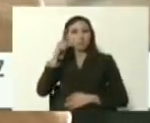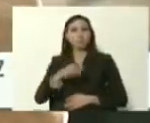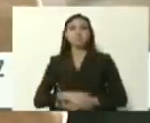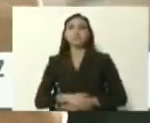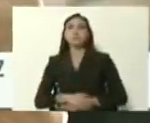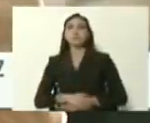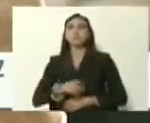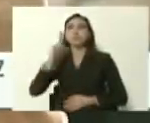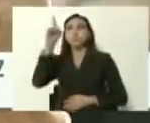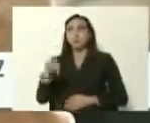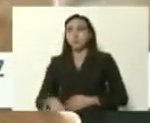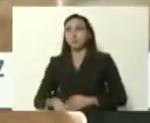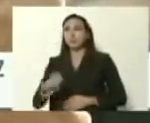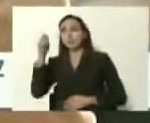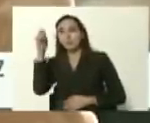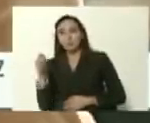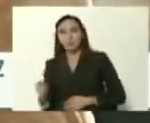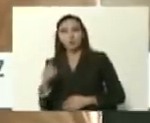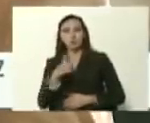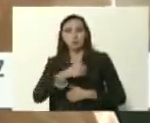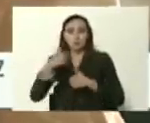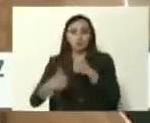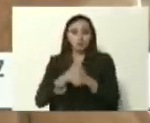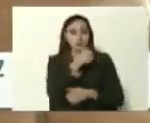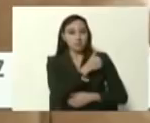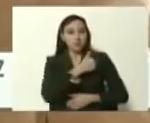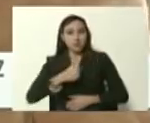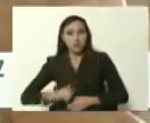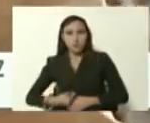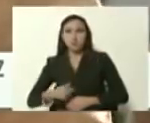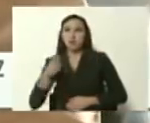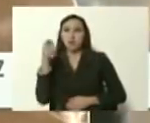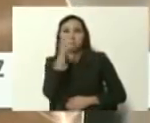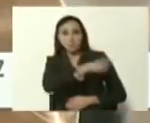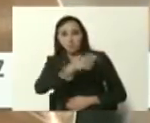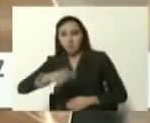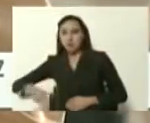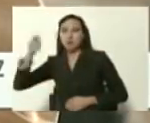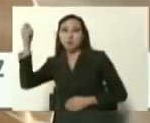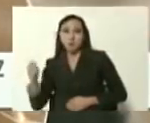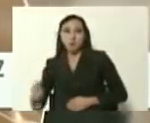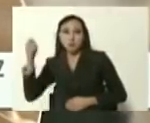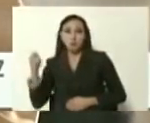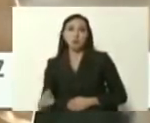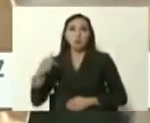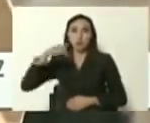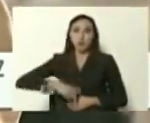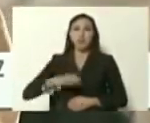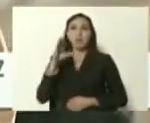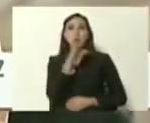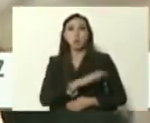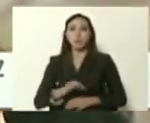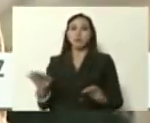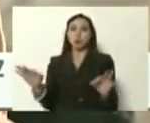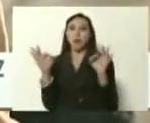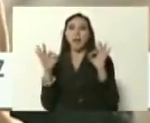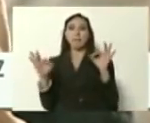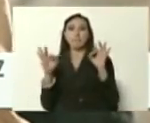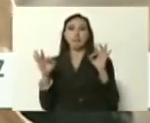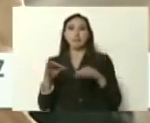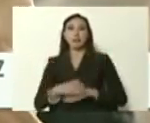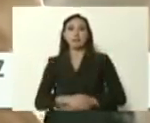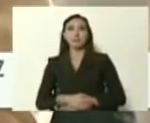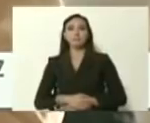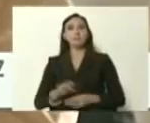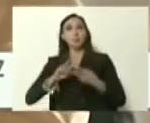Francisco Torrealba, vicepresidente y demás diputados honorables de esta Comisión Especial por